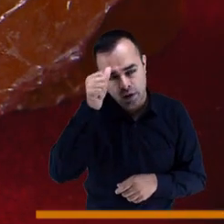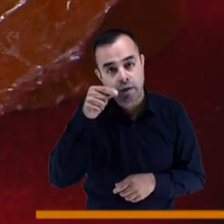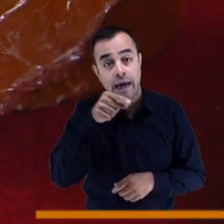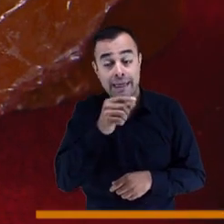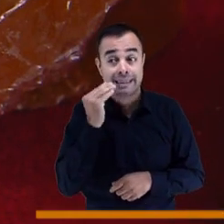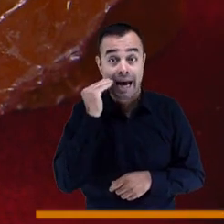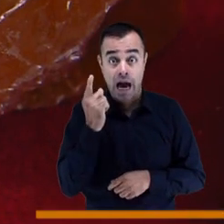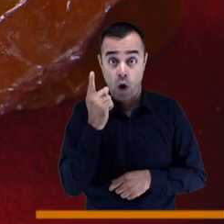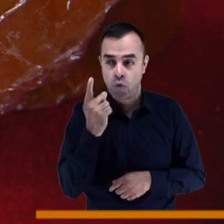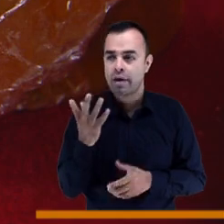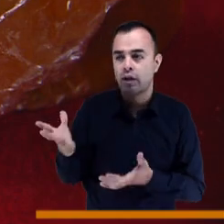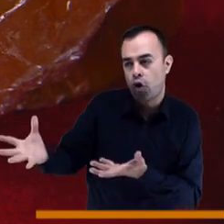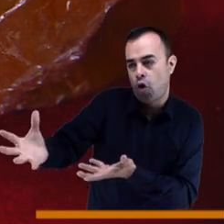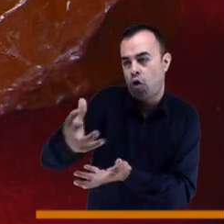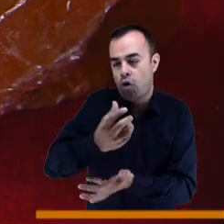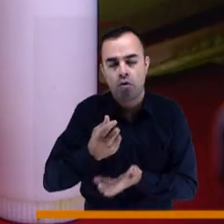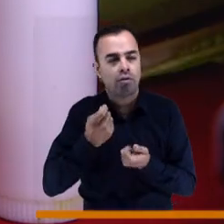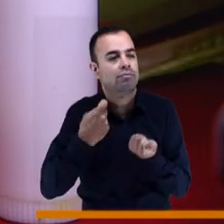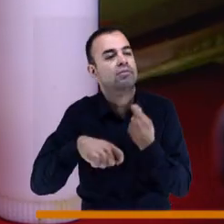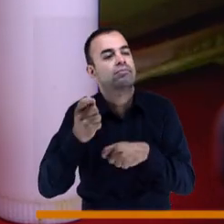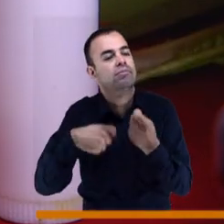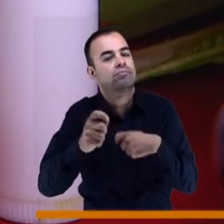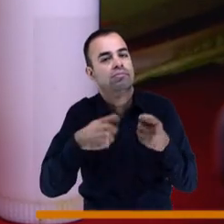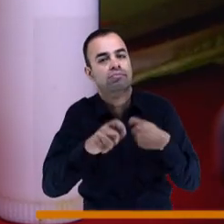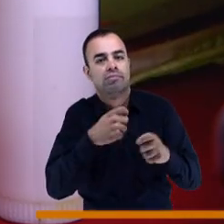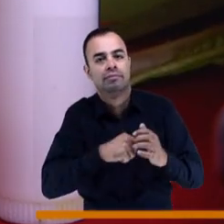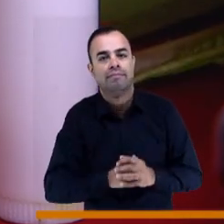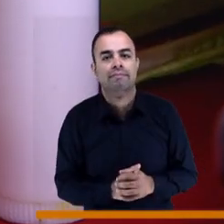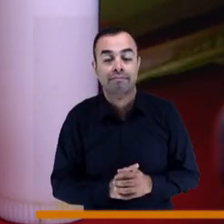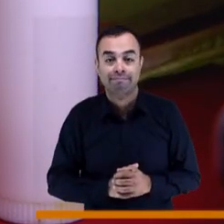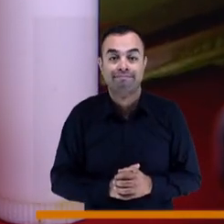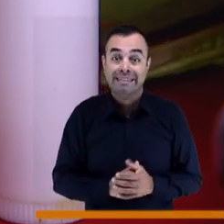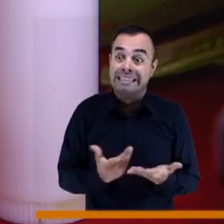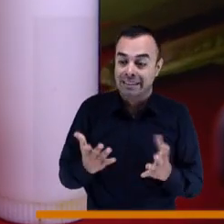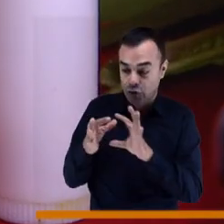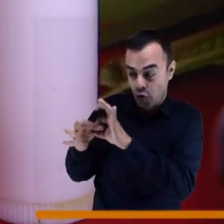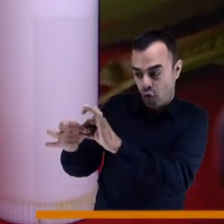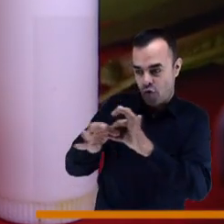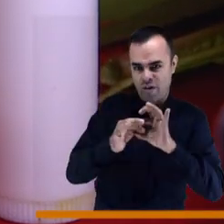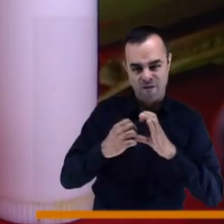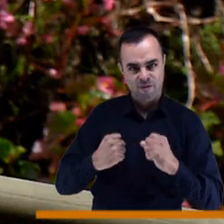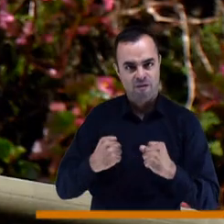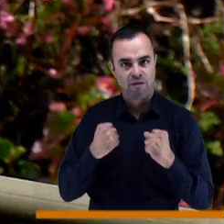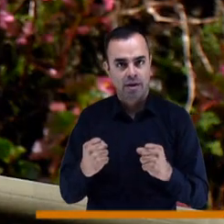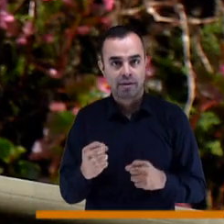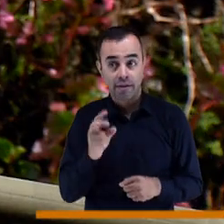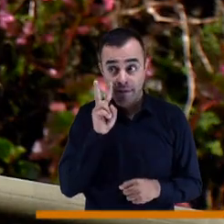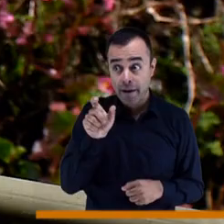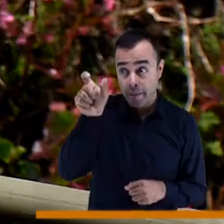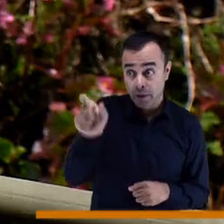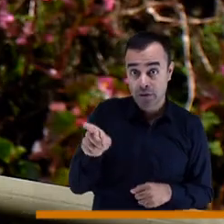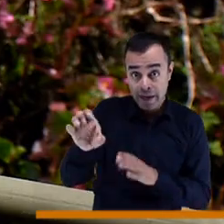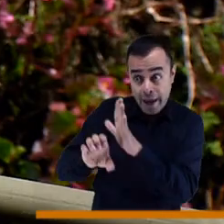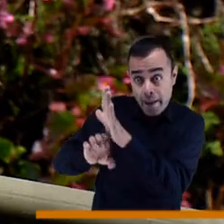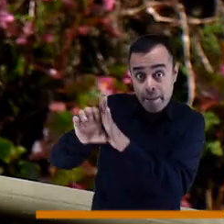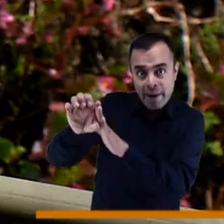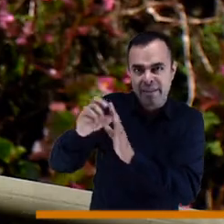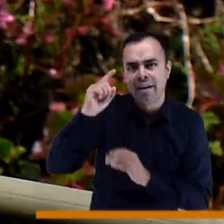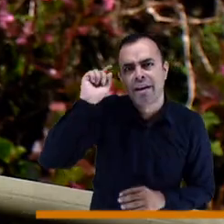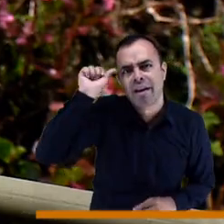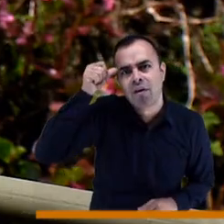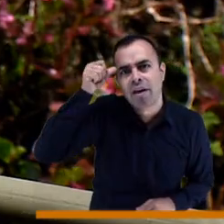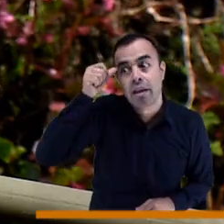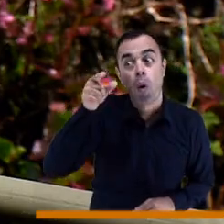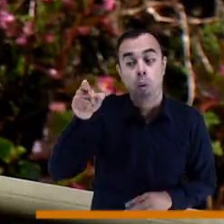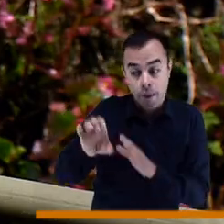una compañera hoy nos representa ahí y lleva los productos. La unión hace la fuerza, por eso cuando vea a una persona